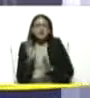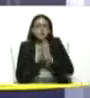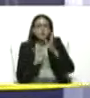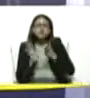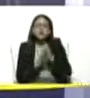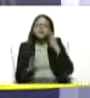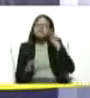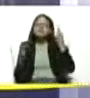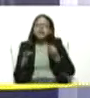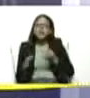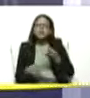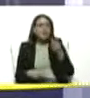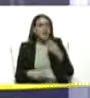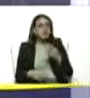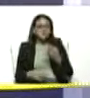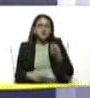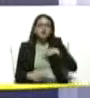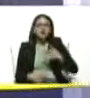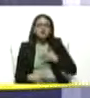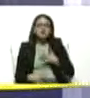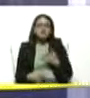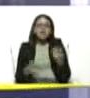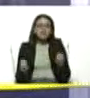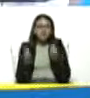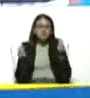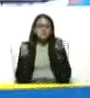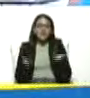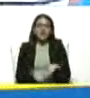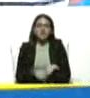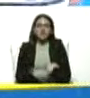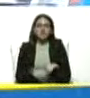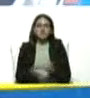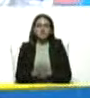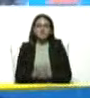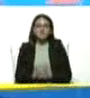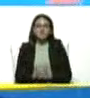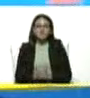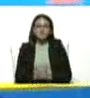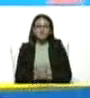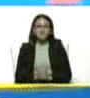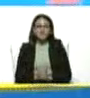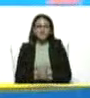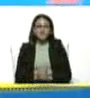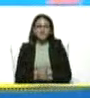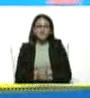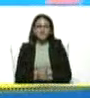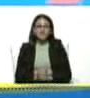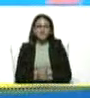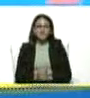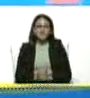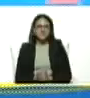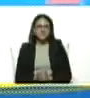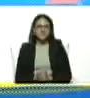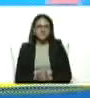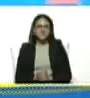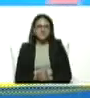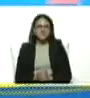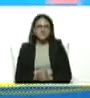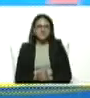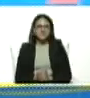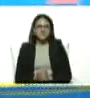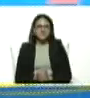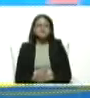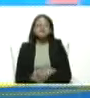vamos para seguridad, asombrará al mundo también. ¿Mm? Y así yo agarro una